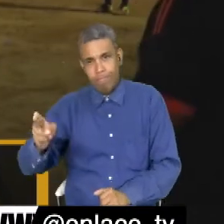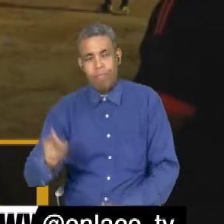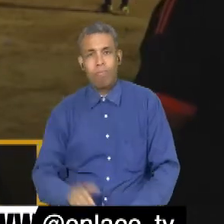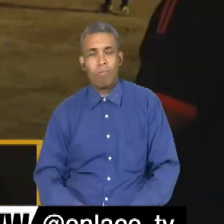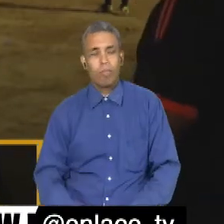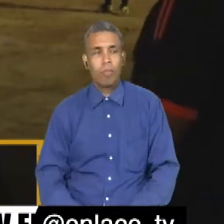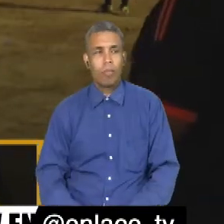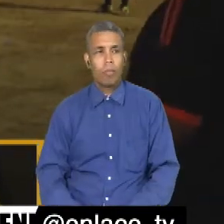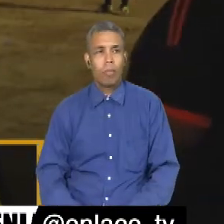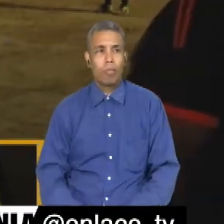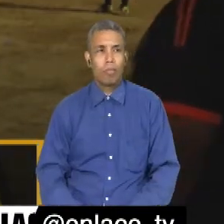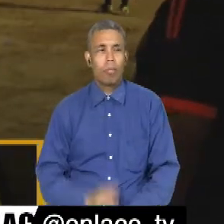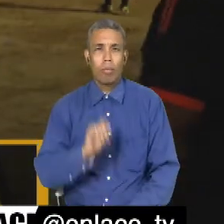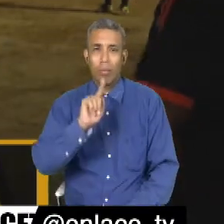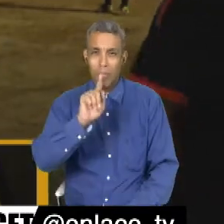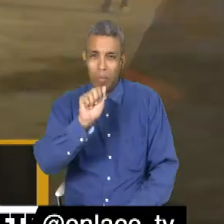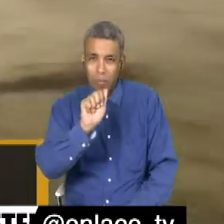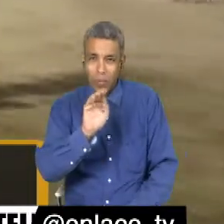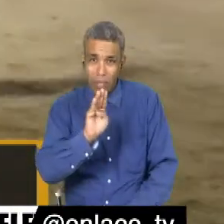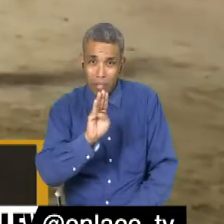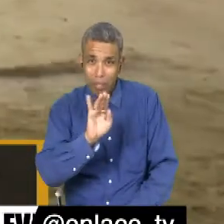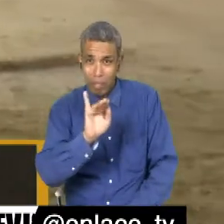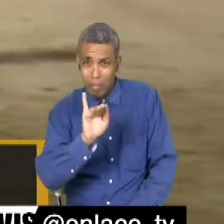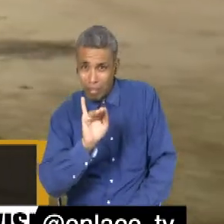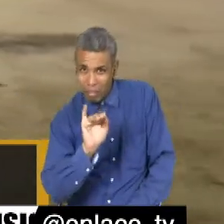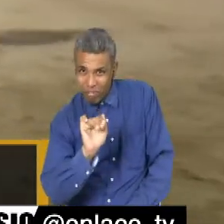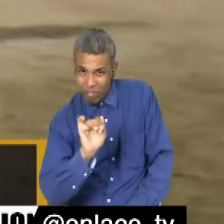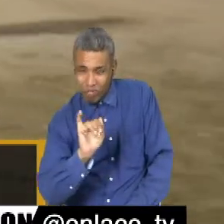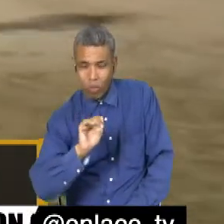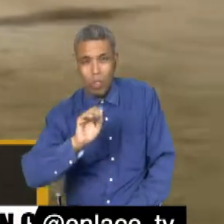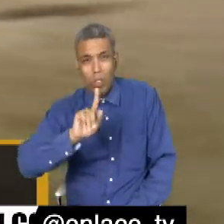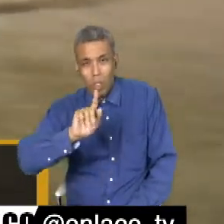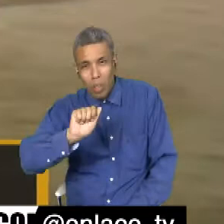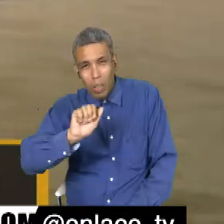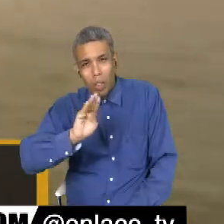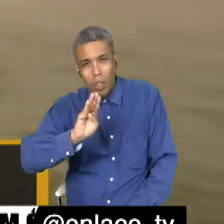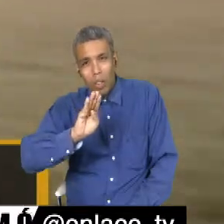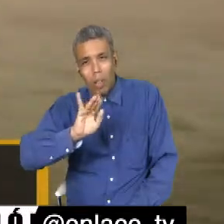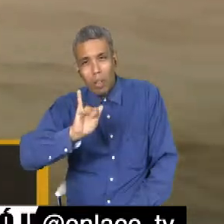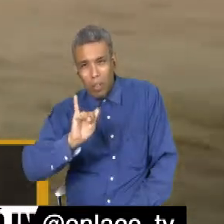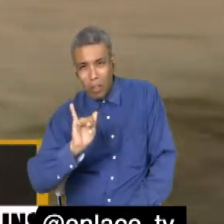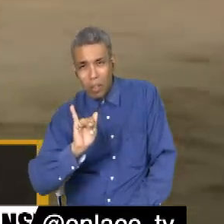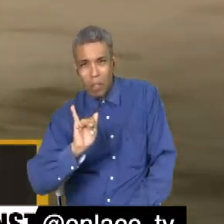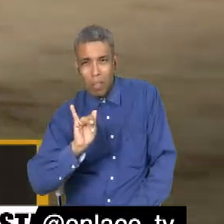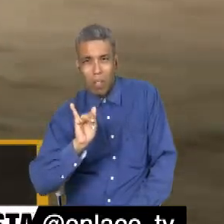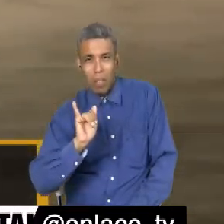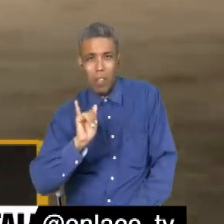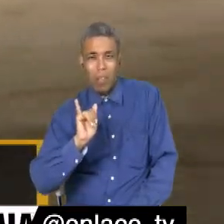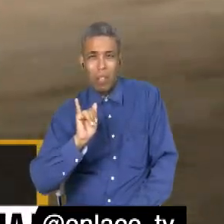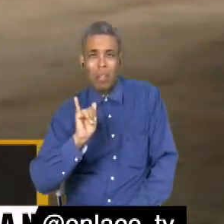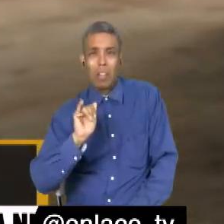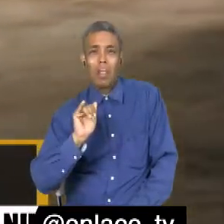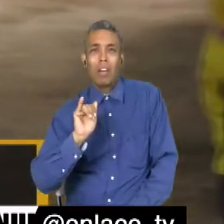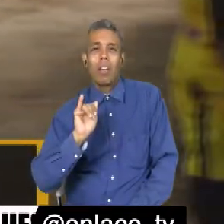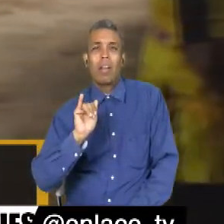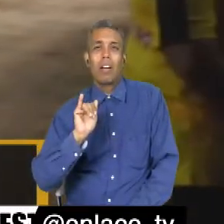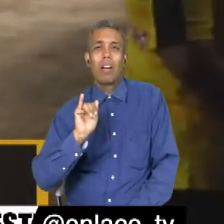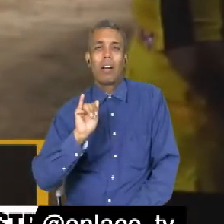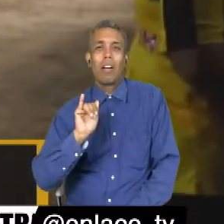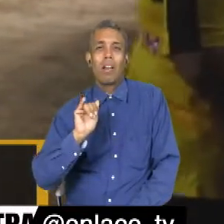nuestro árbitro Fabián Méndez, por el fallecimiento del señor, que nos aportó